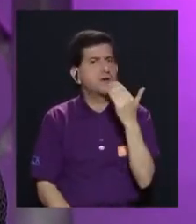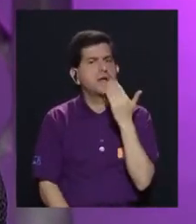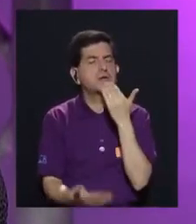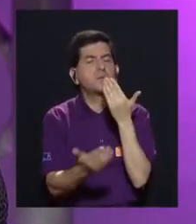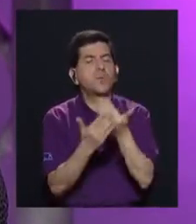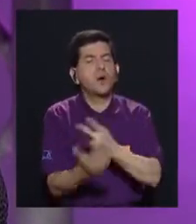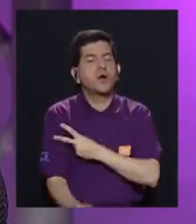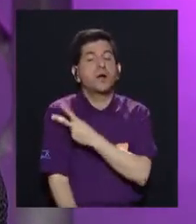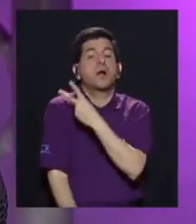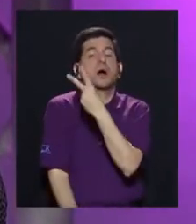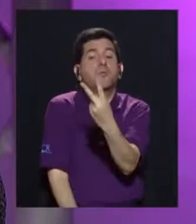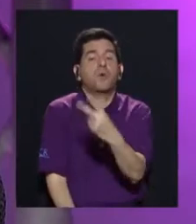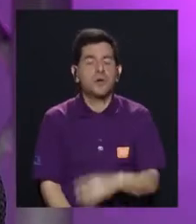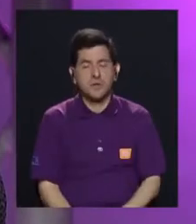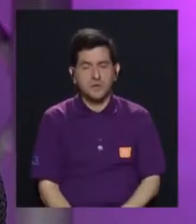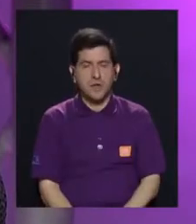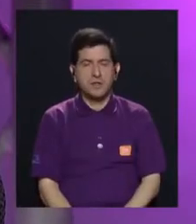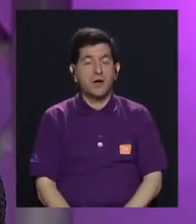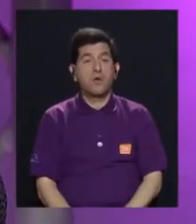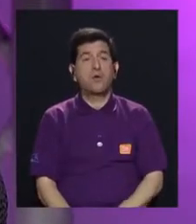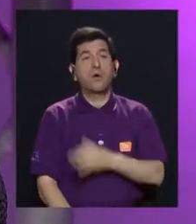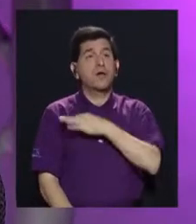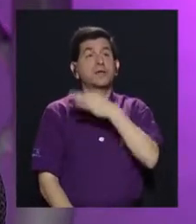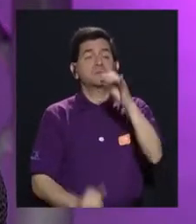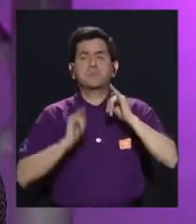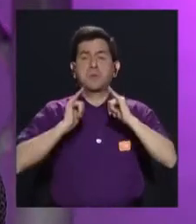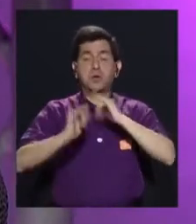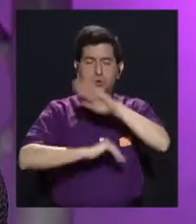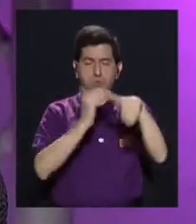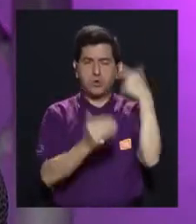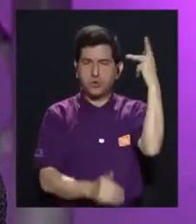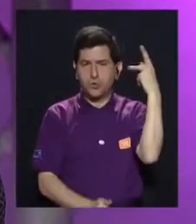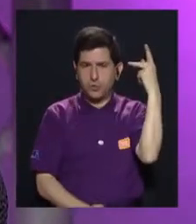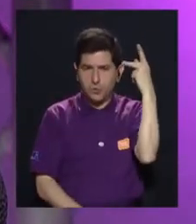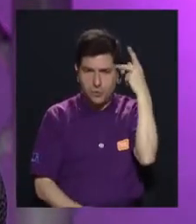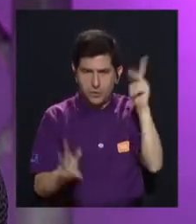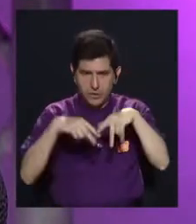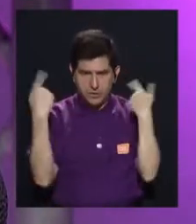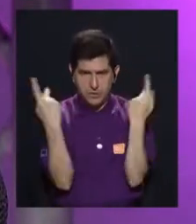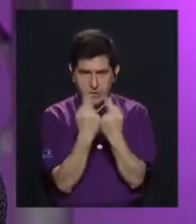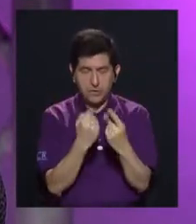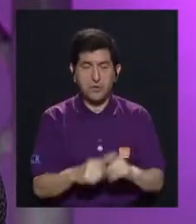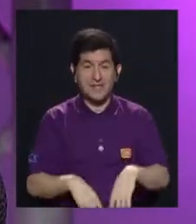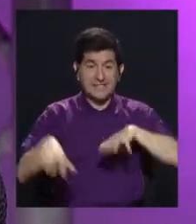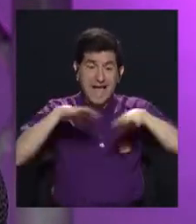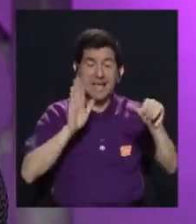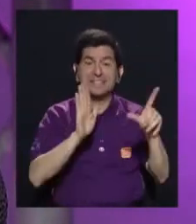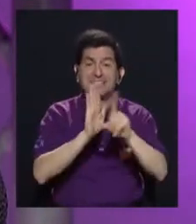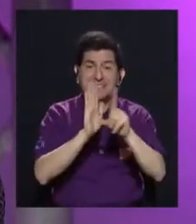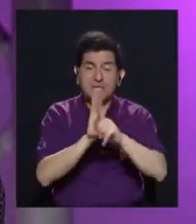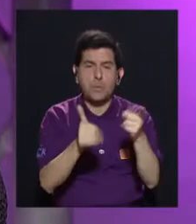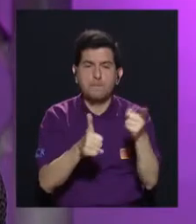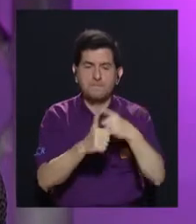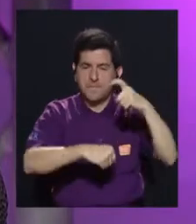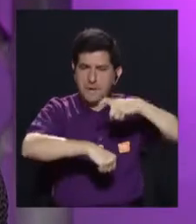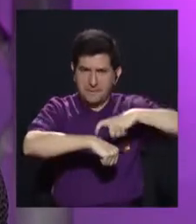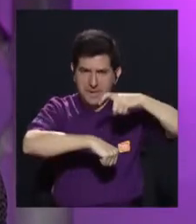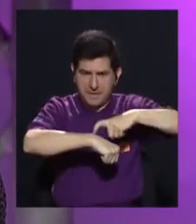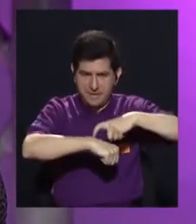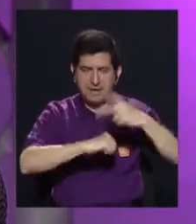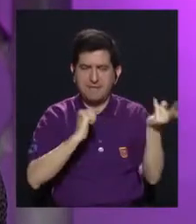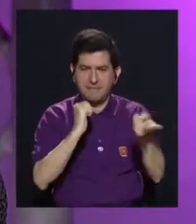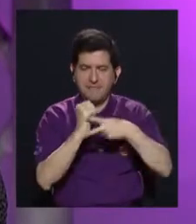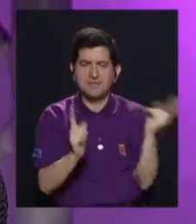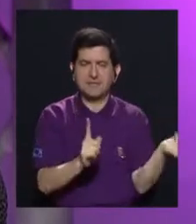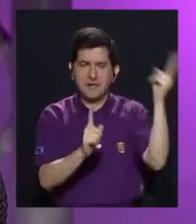voluntad y feliz espíritu igualitario de todos los partidos políticos sino gracias a acciones legales es decir este es el primer periodo en el que se